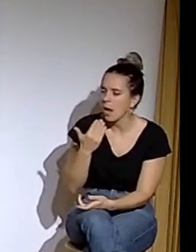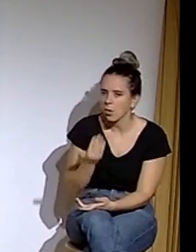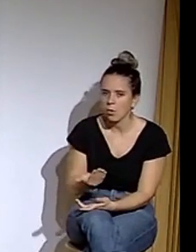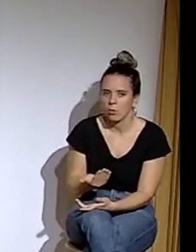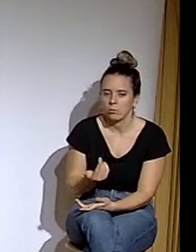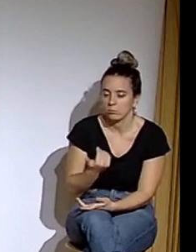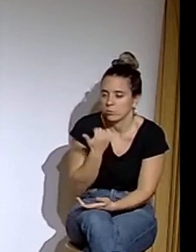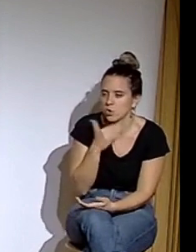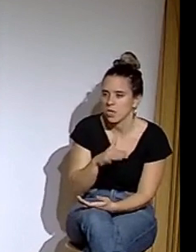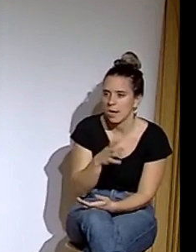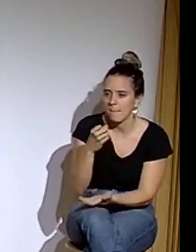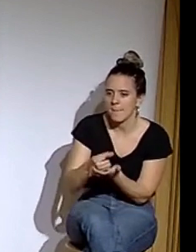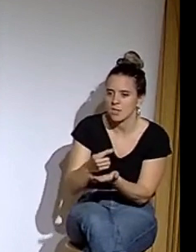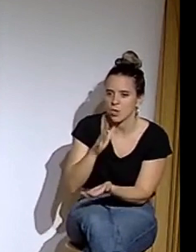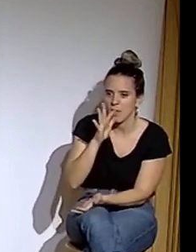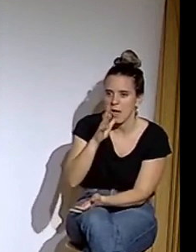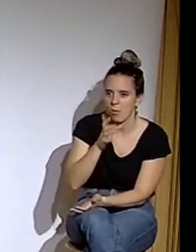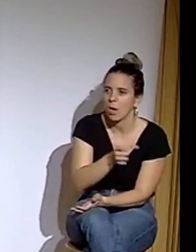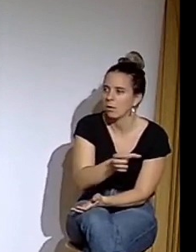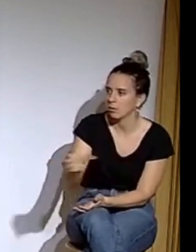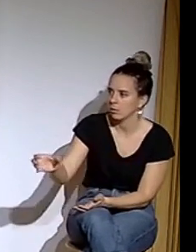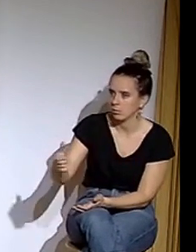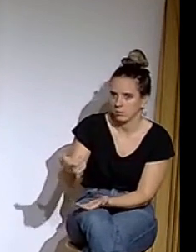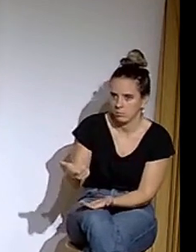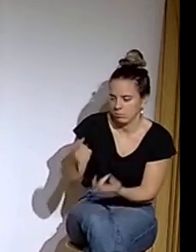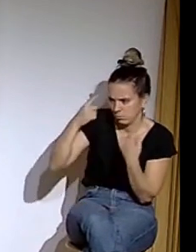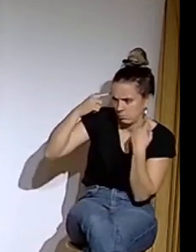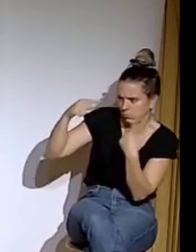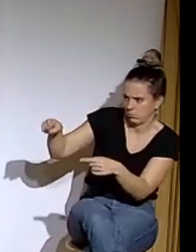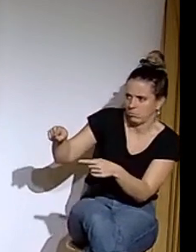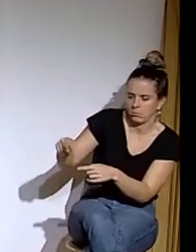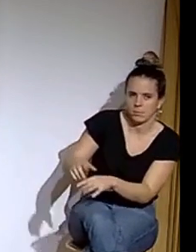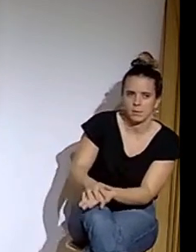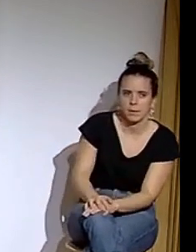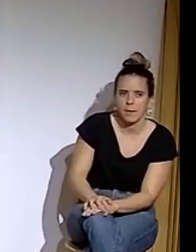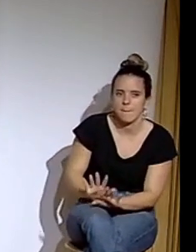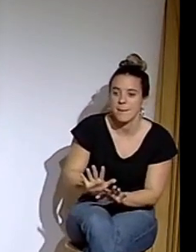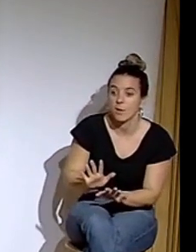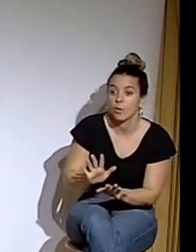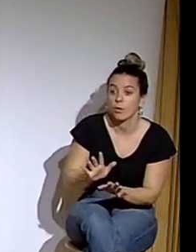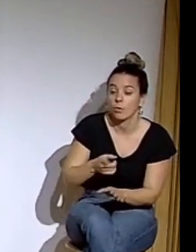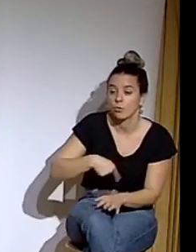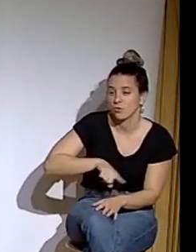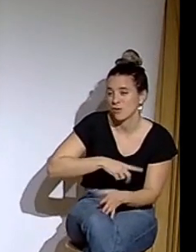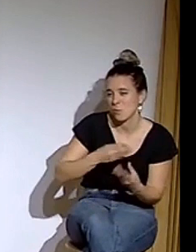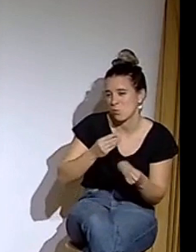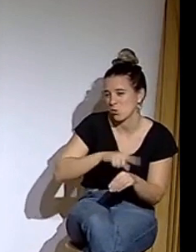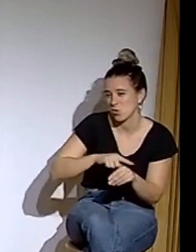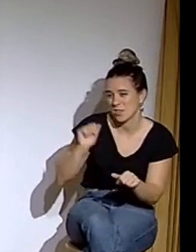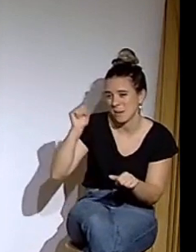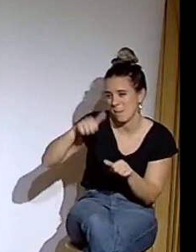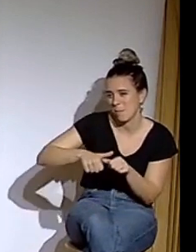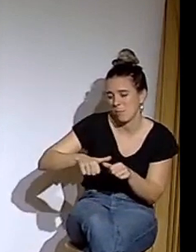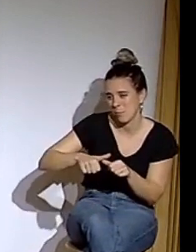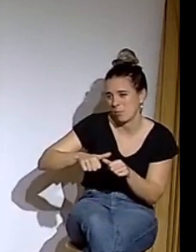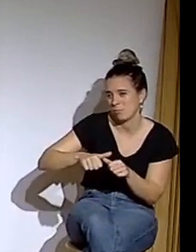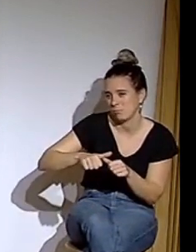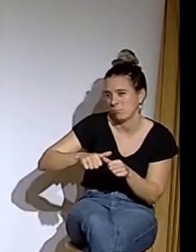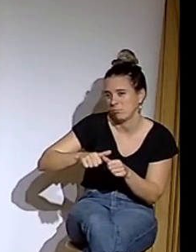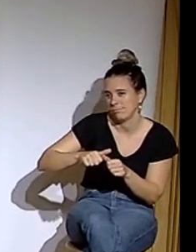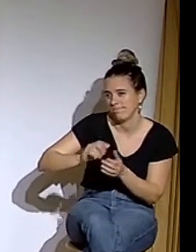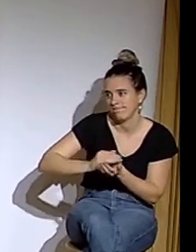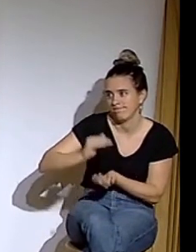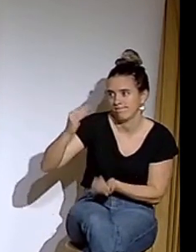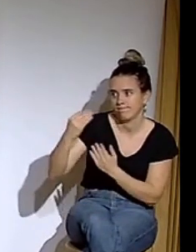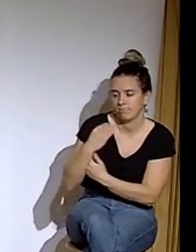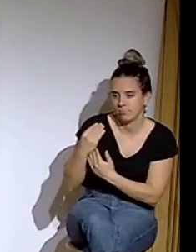vaso de agua empieza a servirselo se lo sirva a él pero todo esto lo venimos ayudando durante mucho tiempo y estas nuevas generaciones y